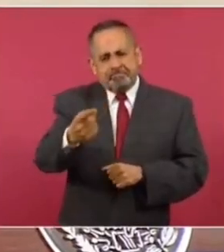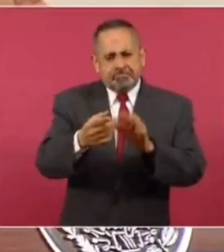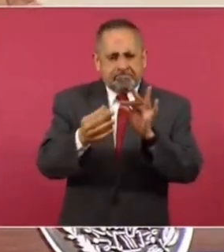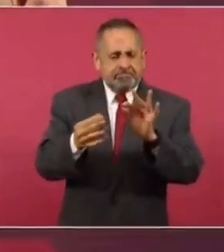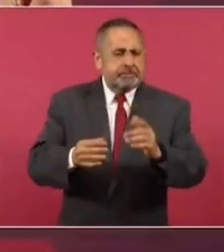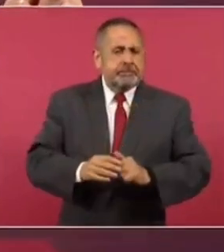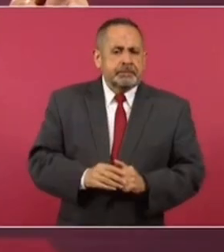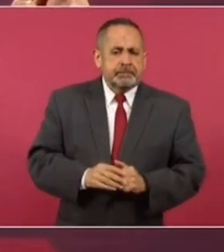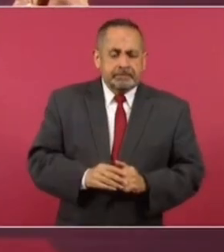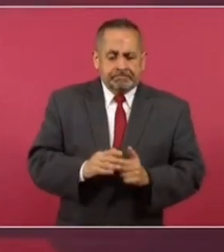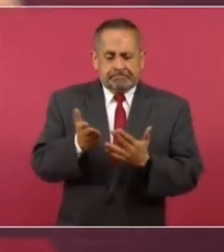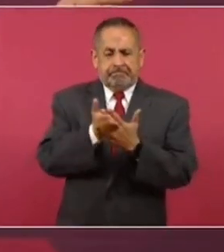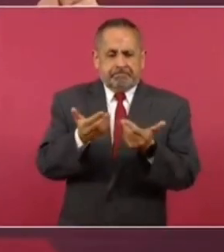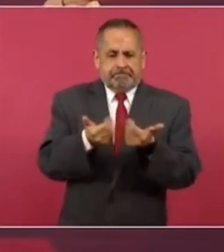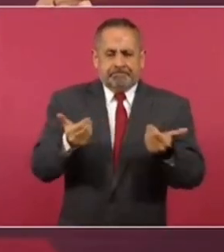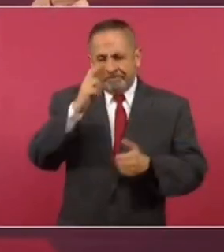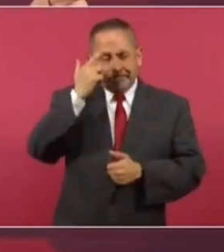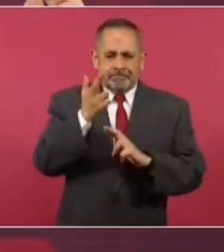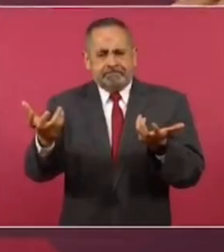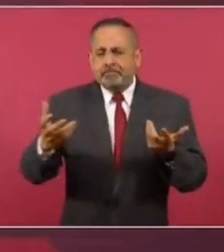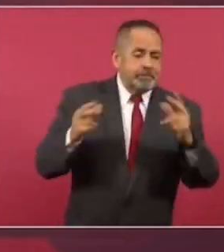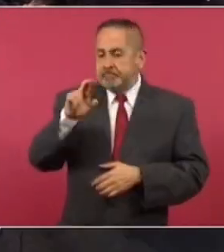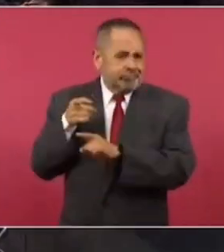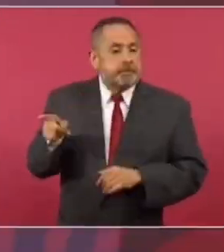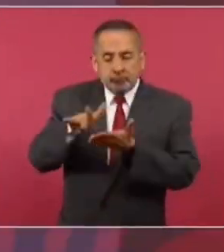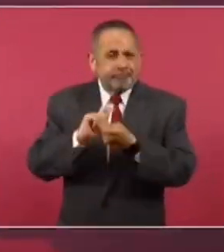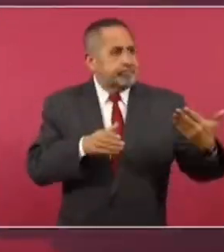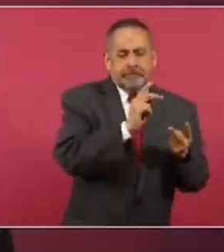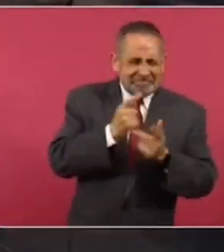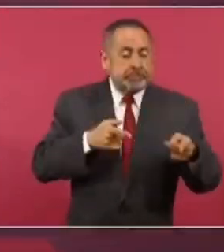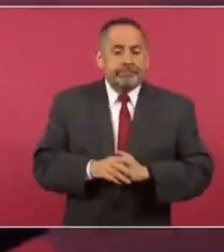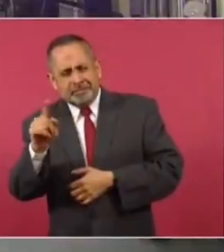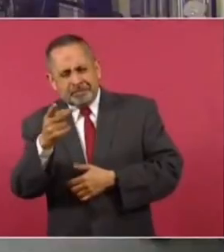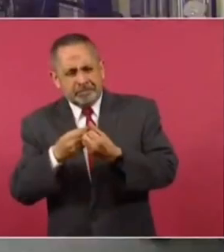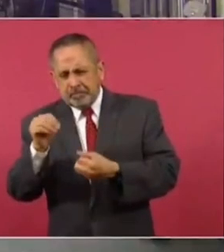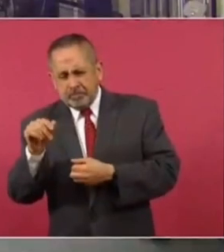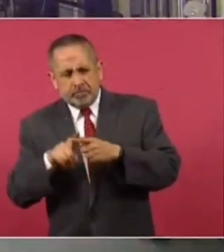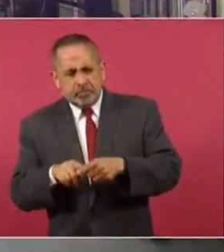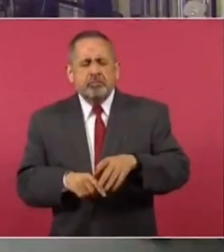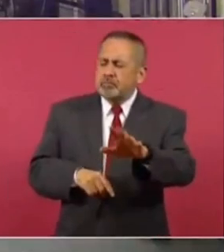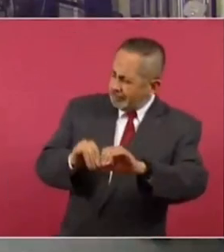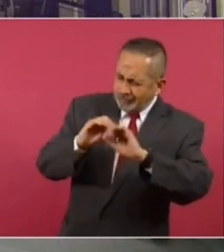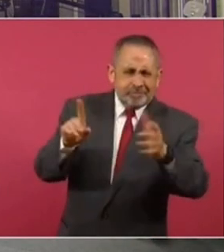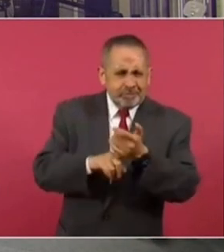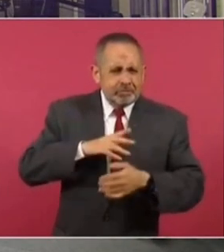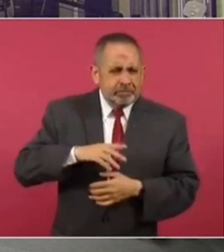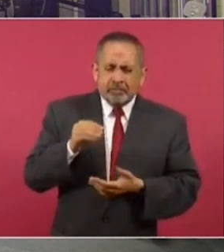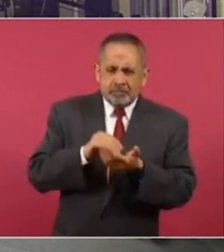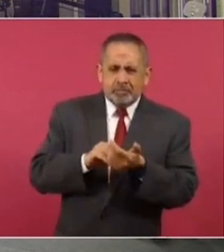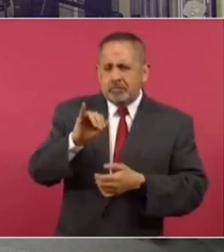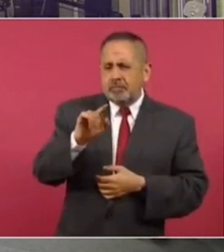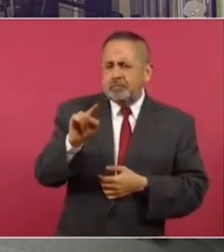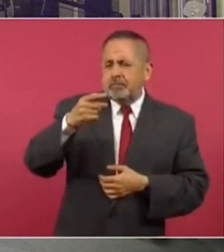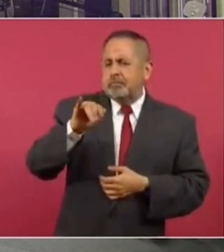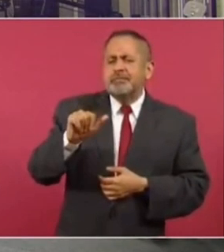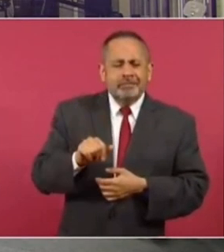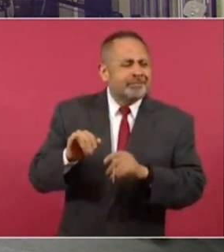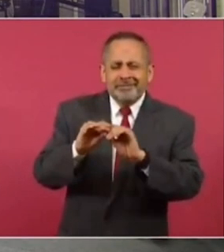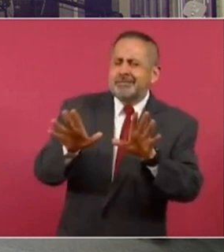cómo se dividió el movimiento revolucionario. Unos momentos después. Claro, claro que hay izquierda. Además, en la izquierda está el